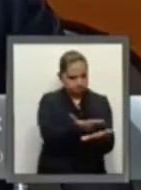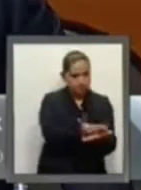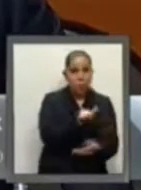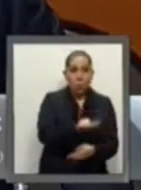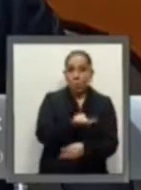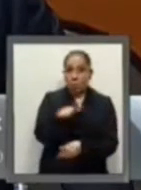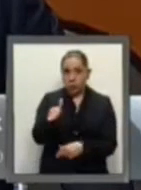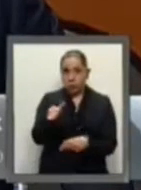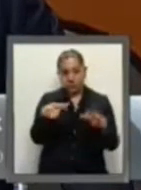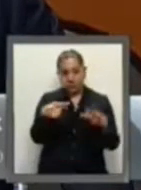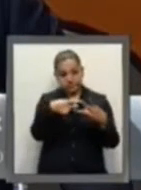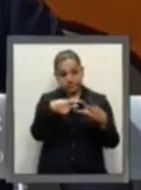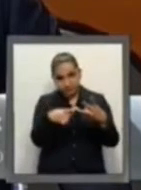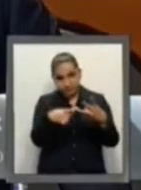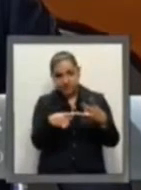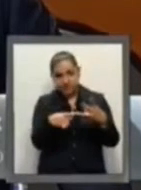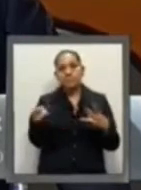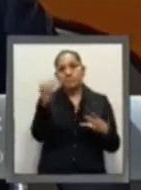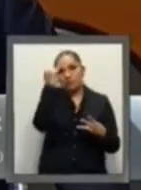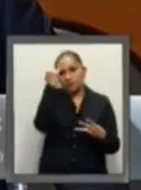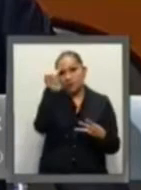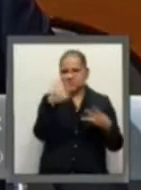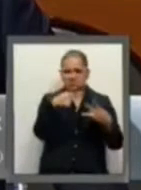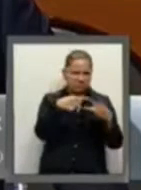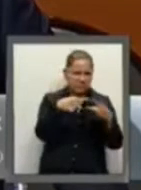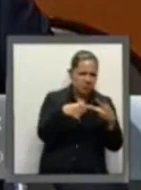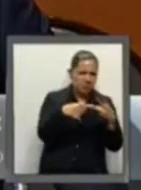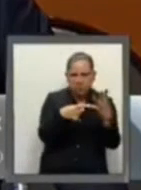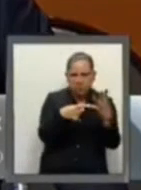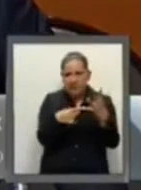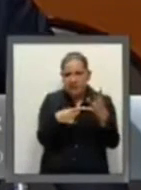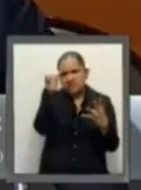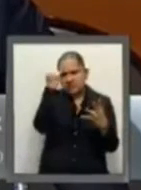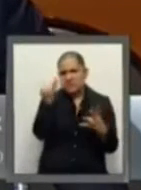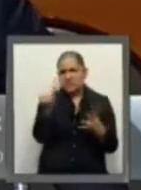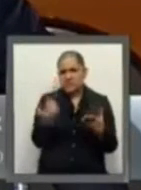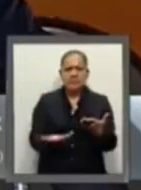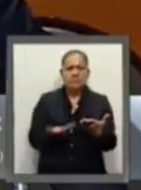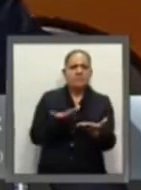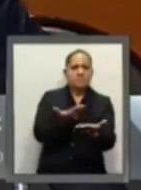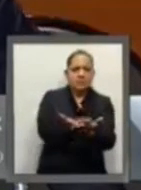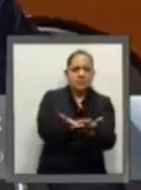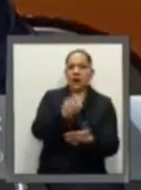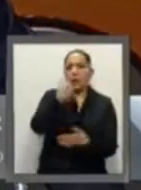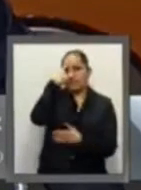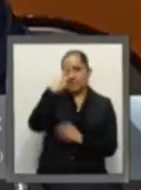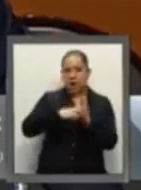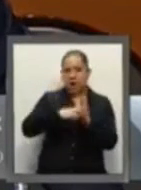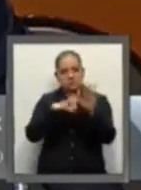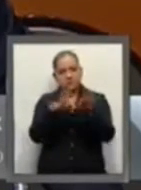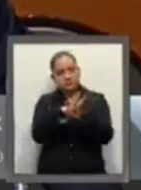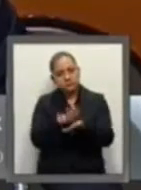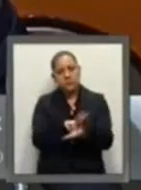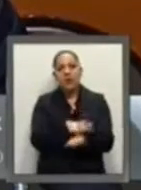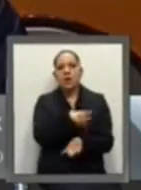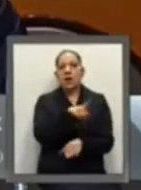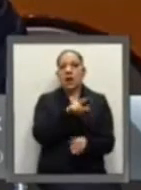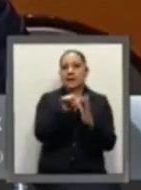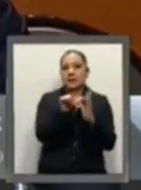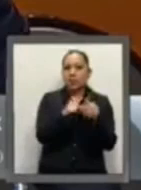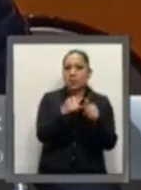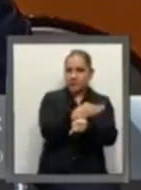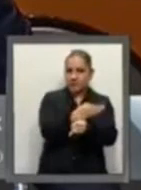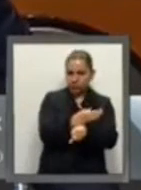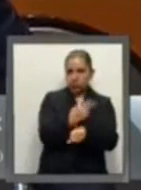presentadas para o dos o tres iniciativas presentadas para refor reformar transitorios de la ley de ingresos el